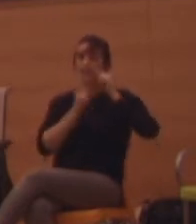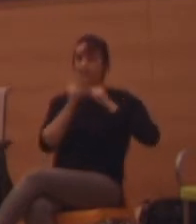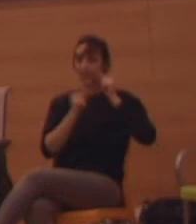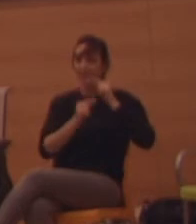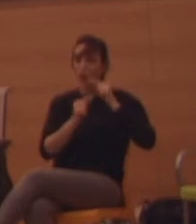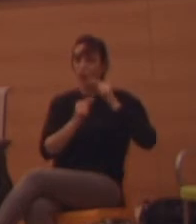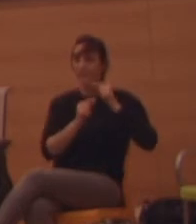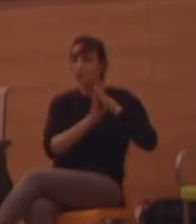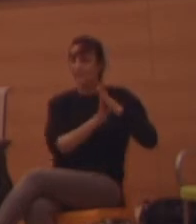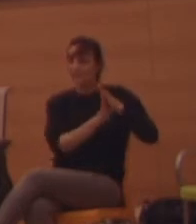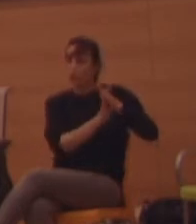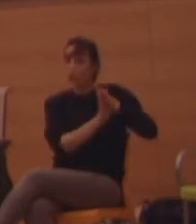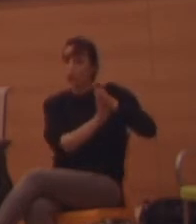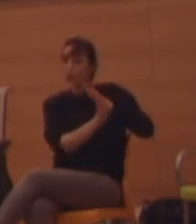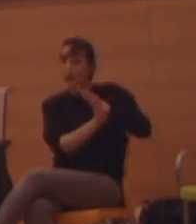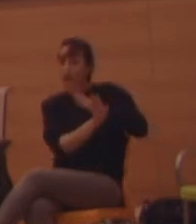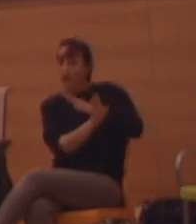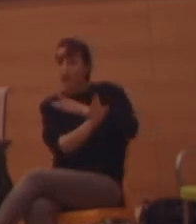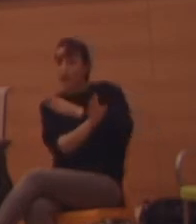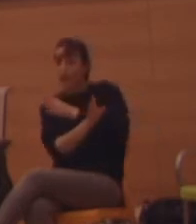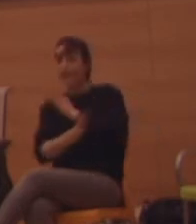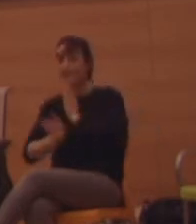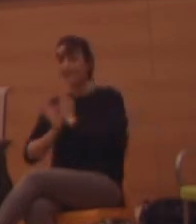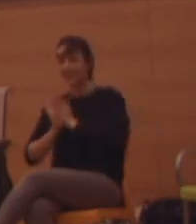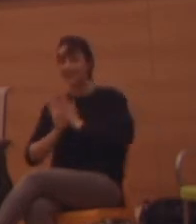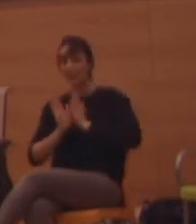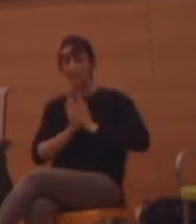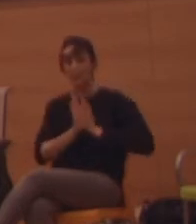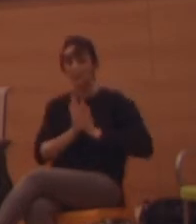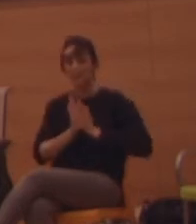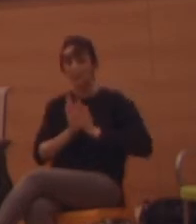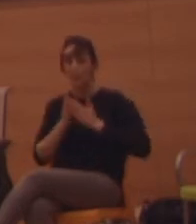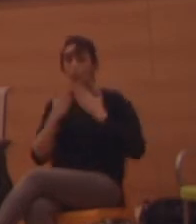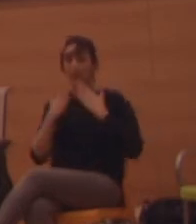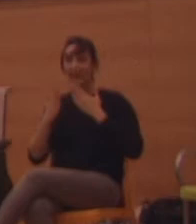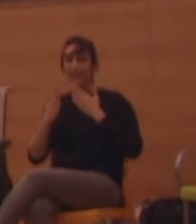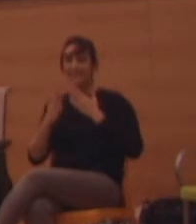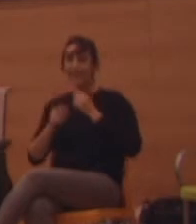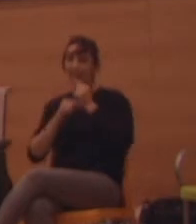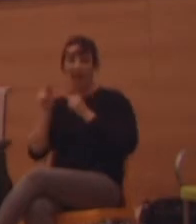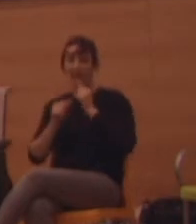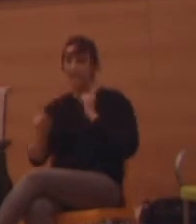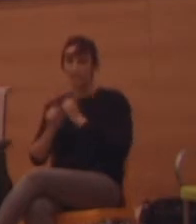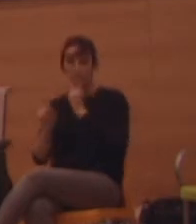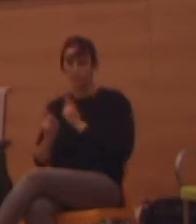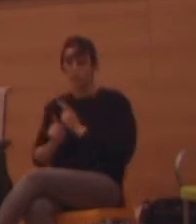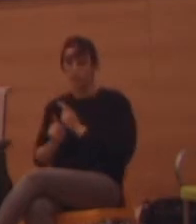todo lo que implica el tratamiento local y el tratamiento sistémico a base de antibióticos. De todas formas, yo os quiero decir que el